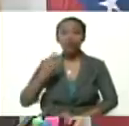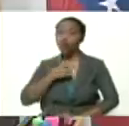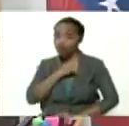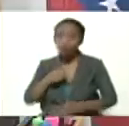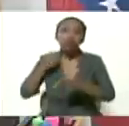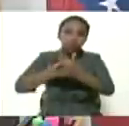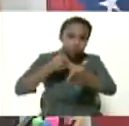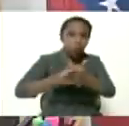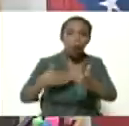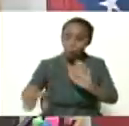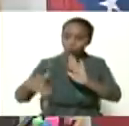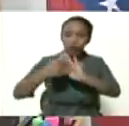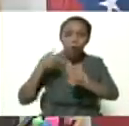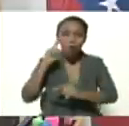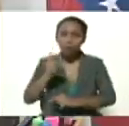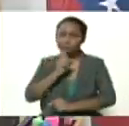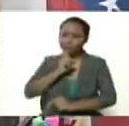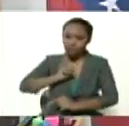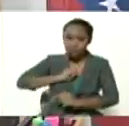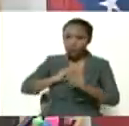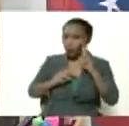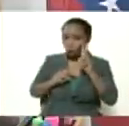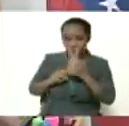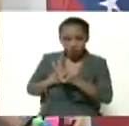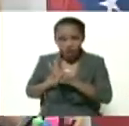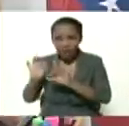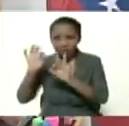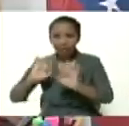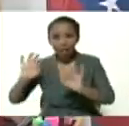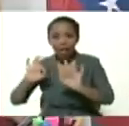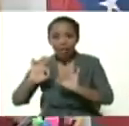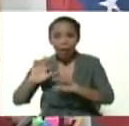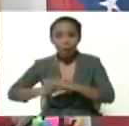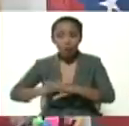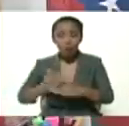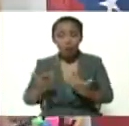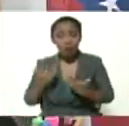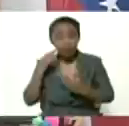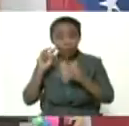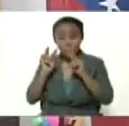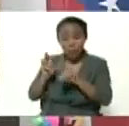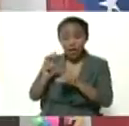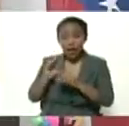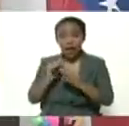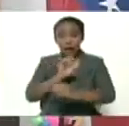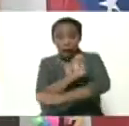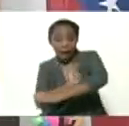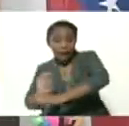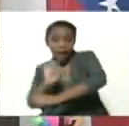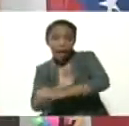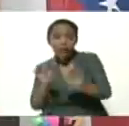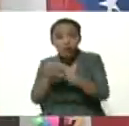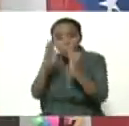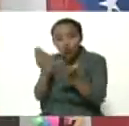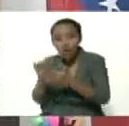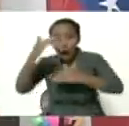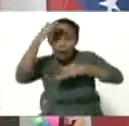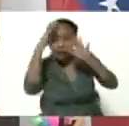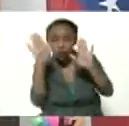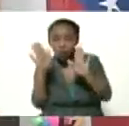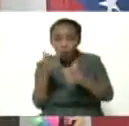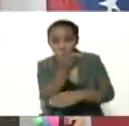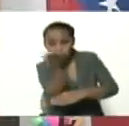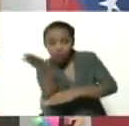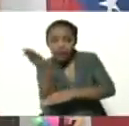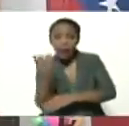luchando contra lo que se llama un enemigo invisible. Invisible. Miren las estadísticas del mundo. Atención. Es